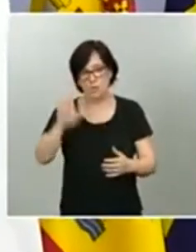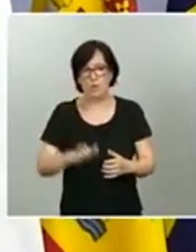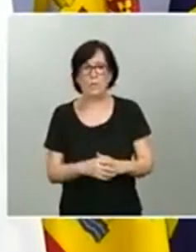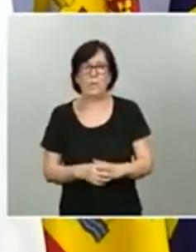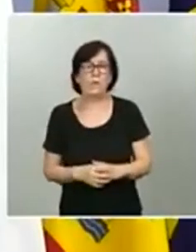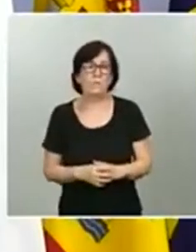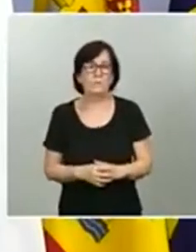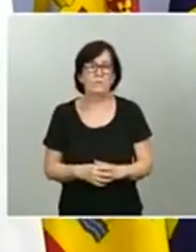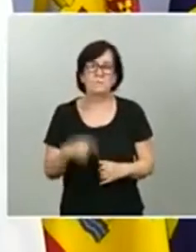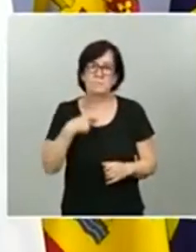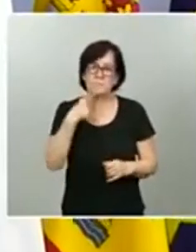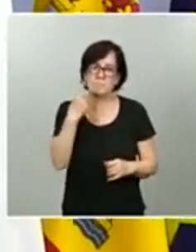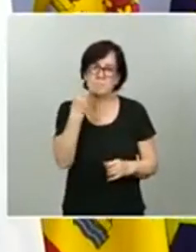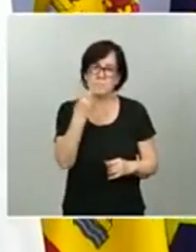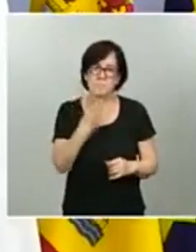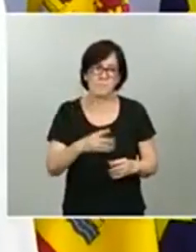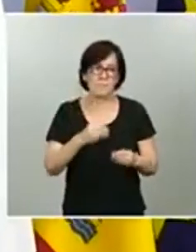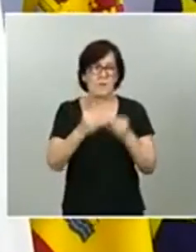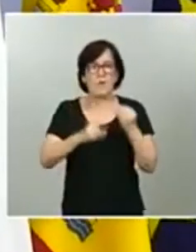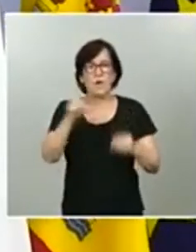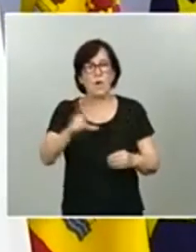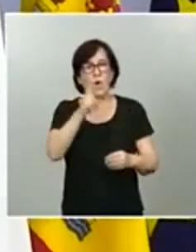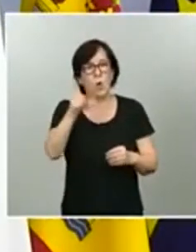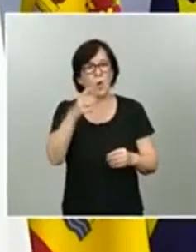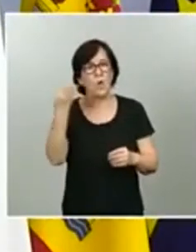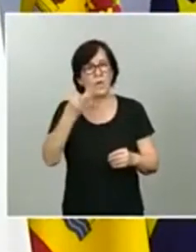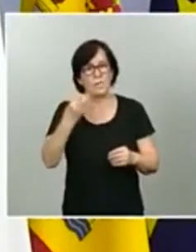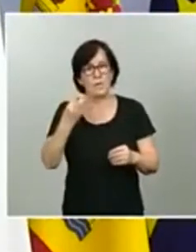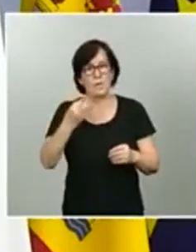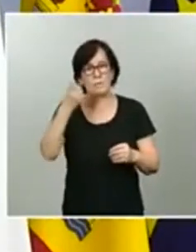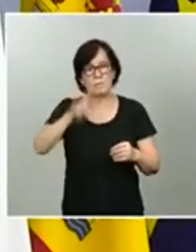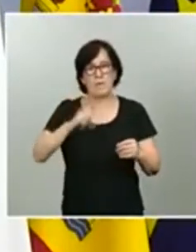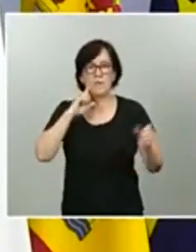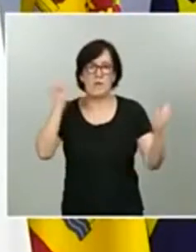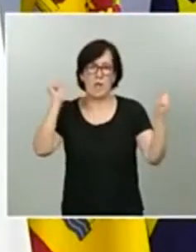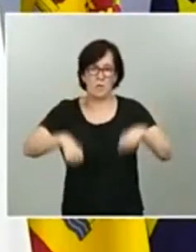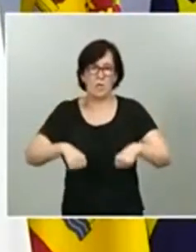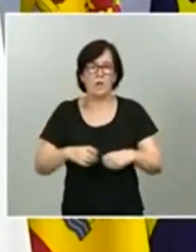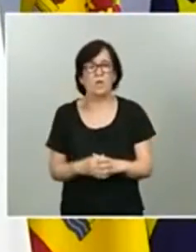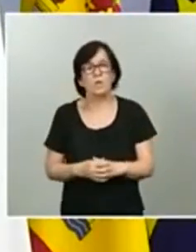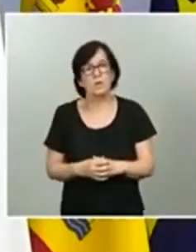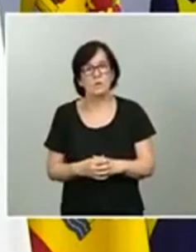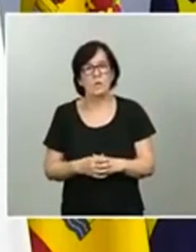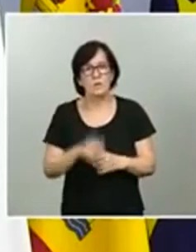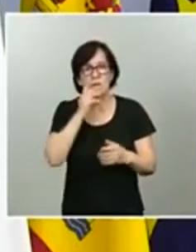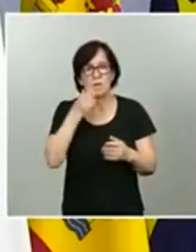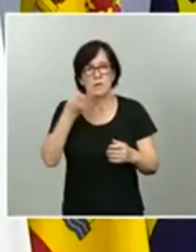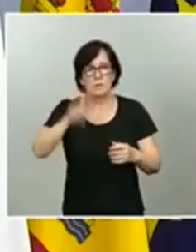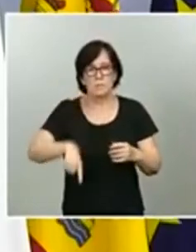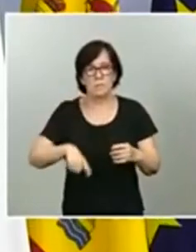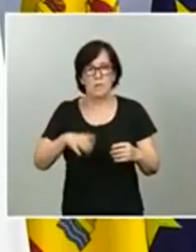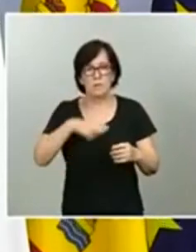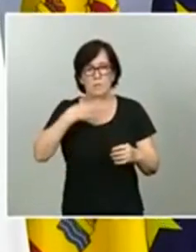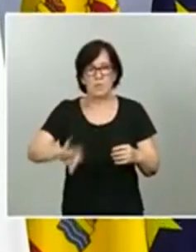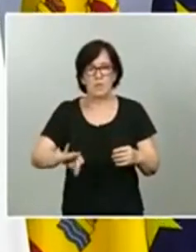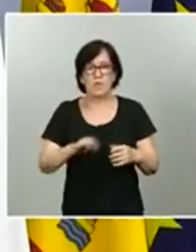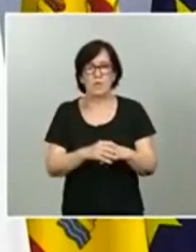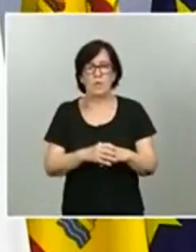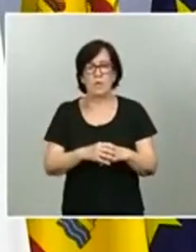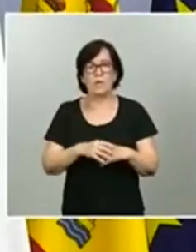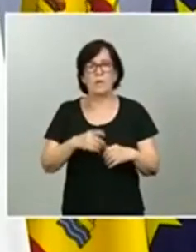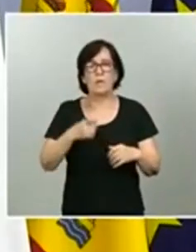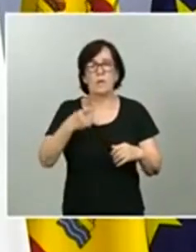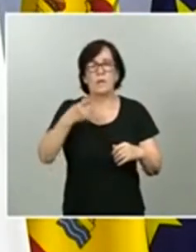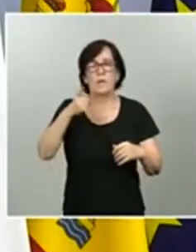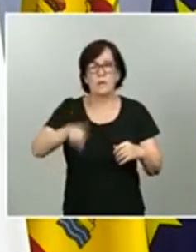muchas ocasiones, julio tiene que ser el mes del acuerdo, no hay otro mes posible, tiene que ser el mes de julio el acuerdo,